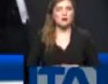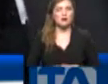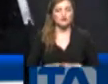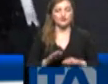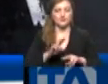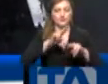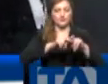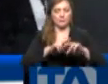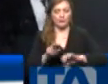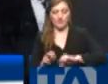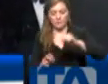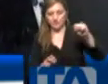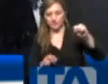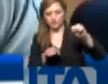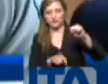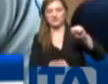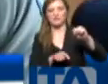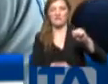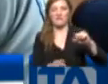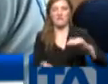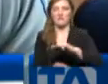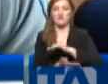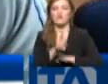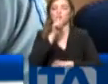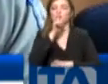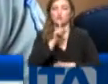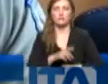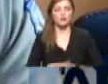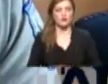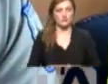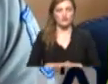los asientos. Esto quiere decir que